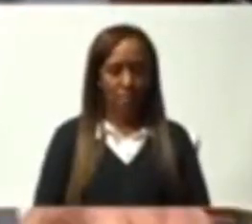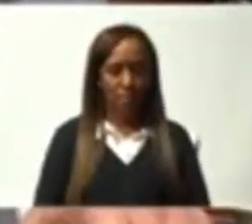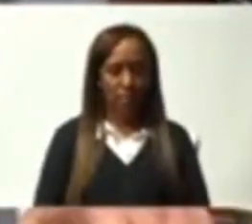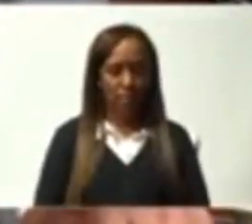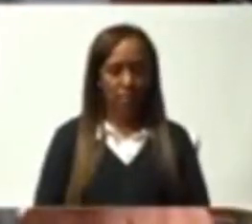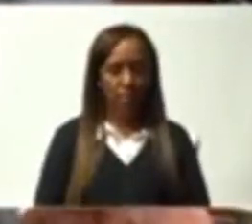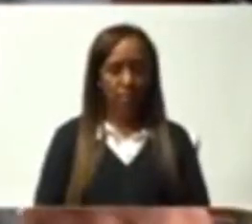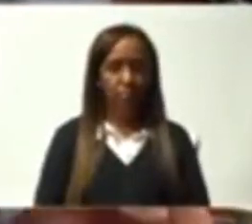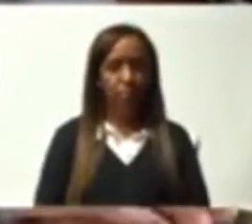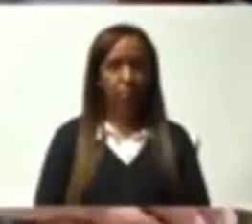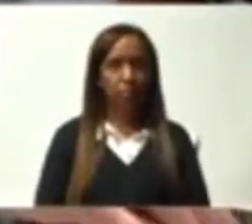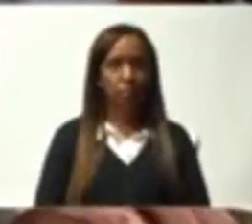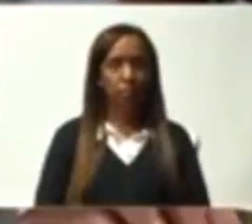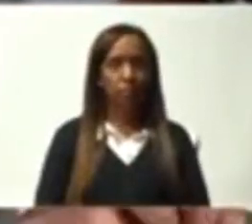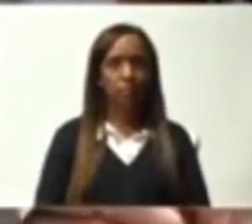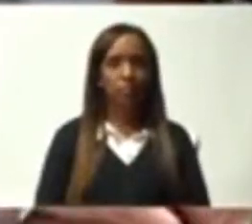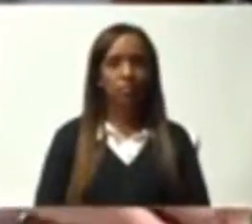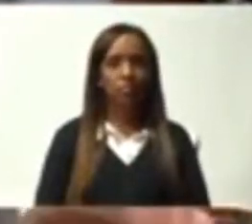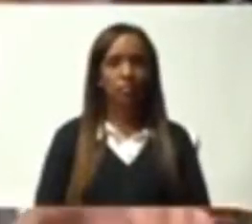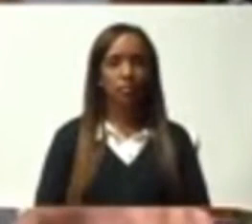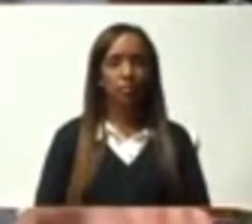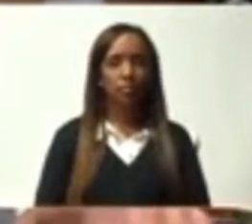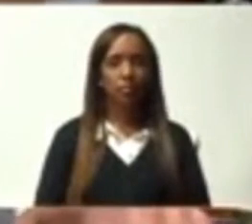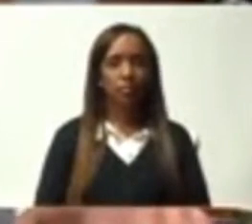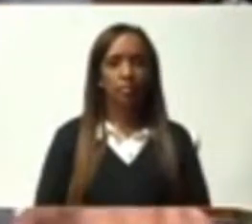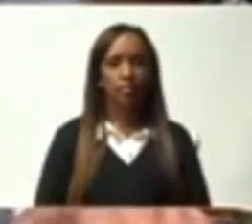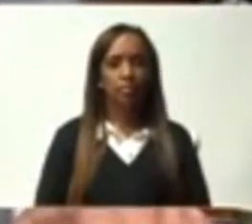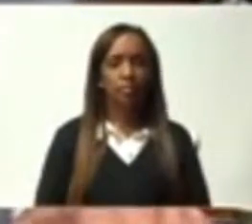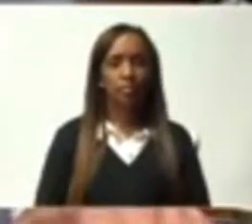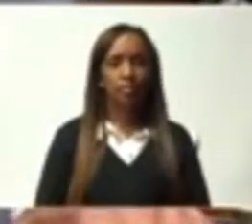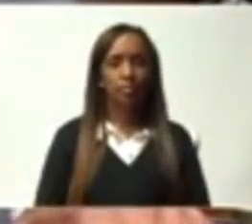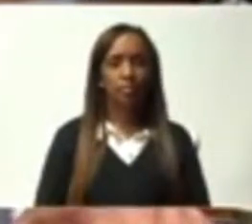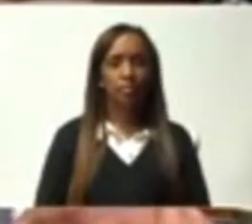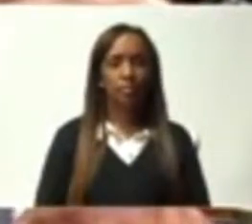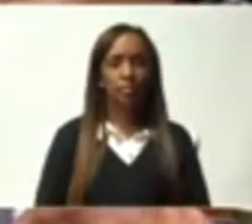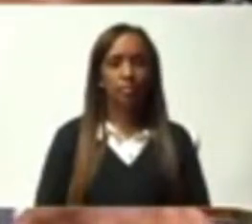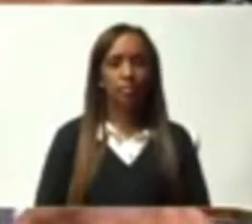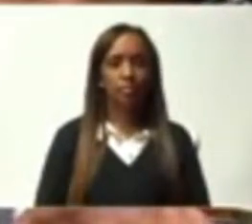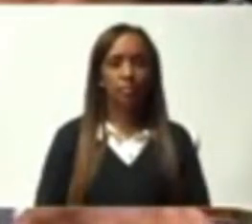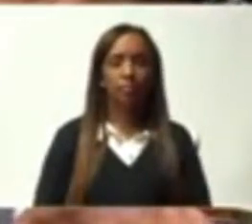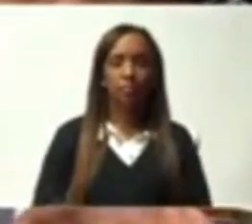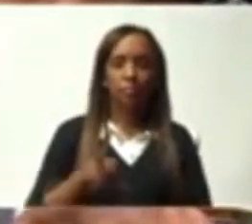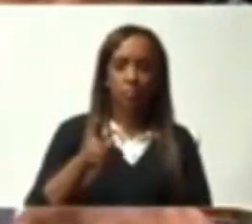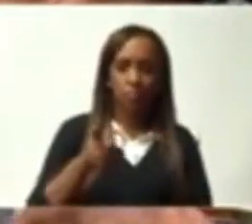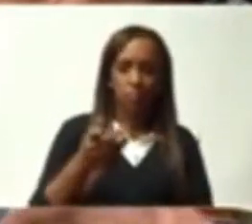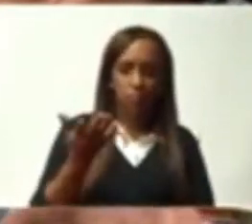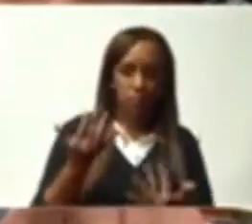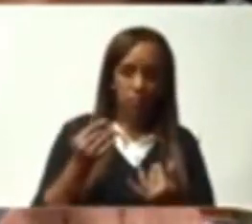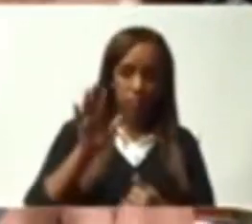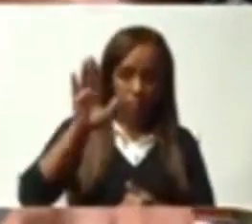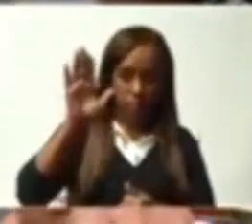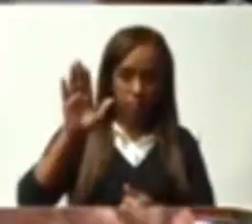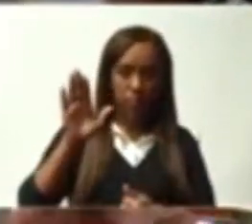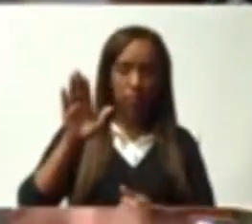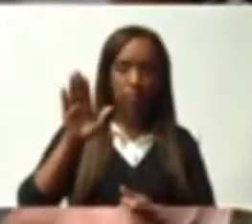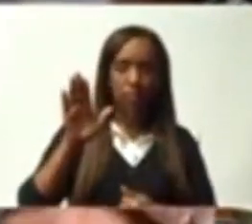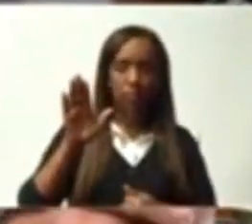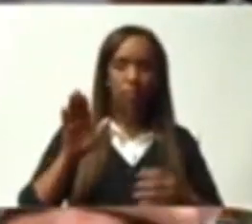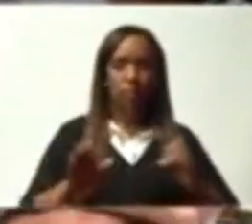Pero voy a hacer reserva de mi turno y tengo algunas notas. El honorable diputado Luis Enríquez.